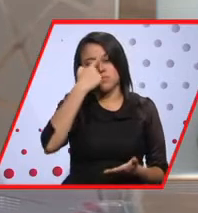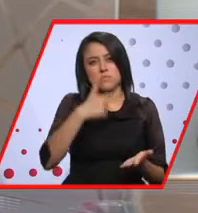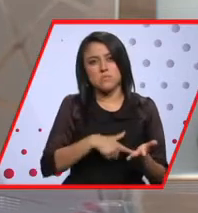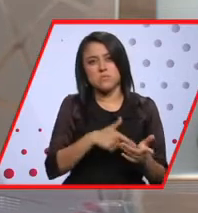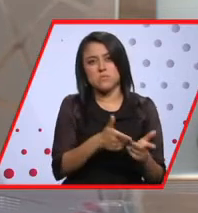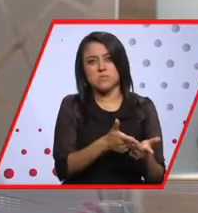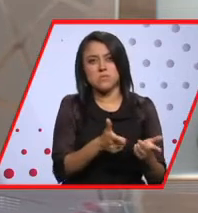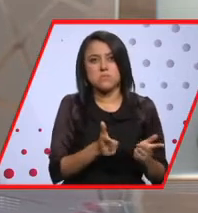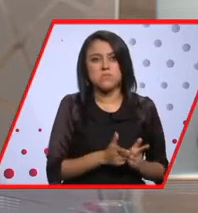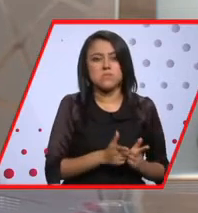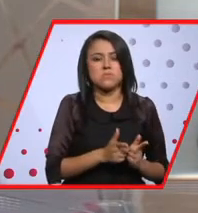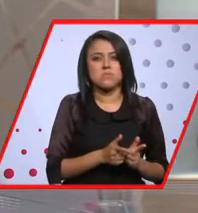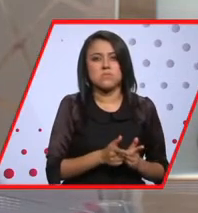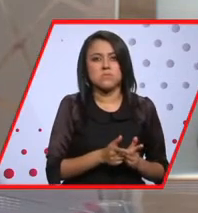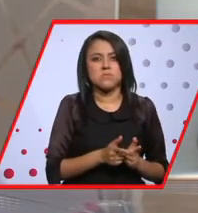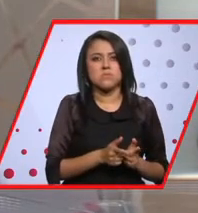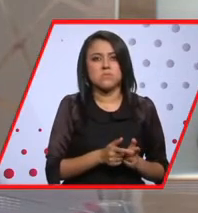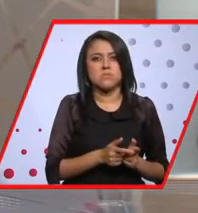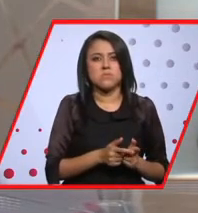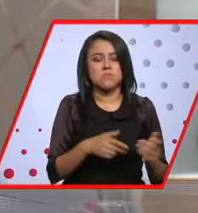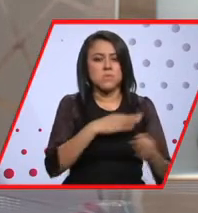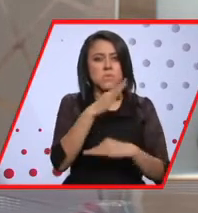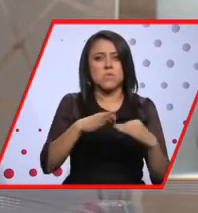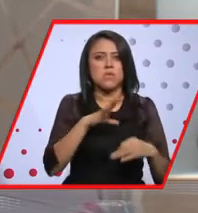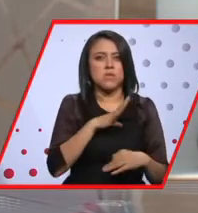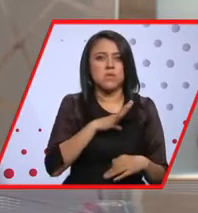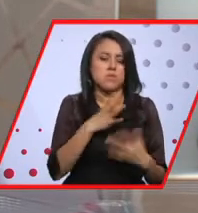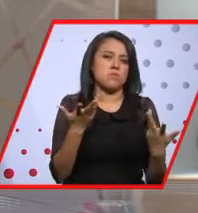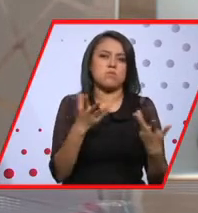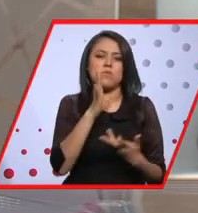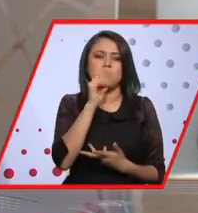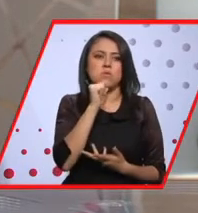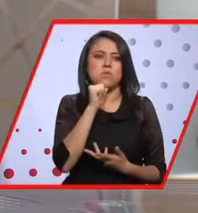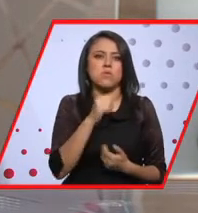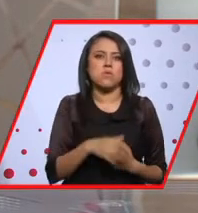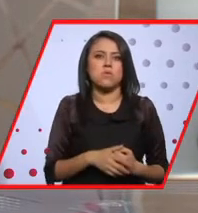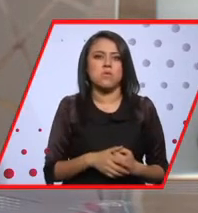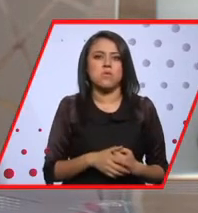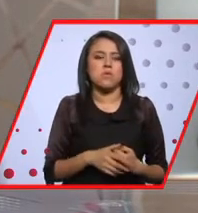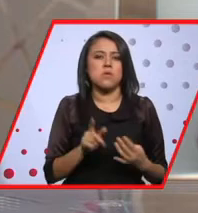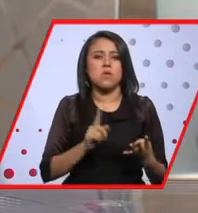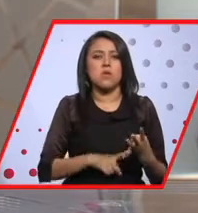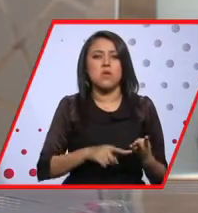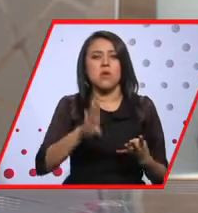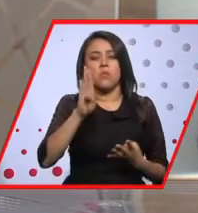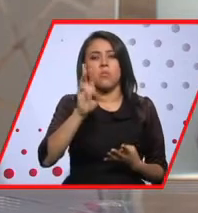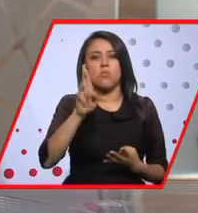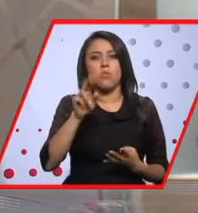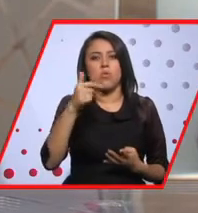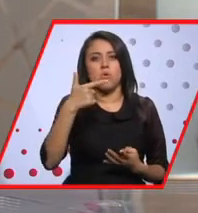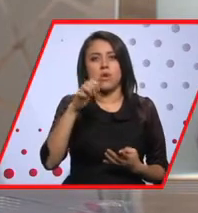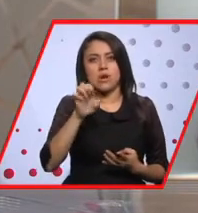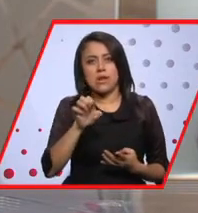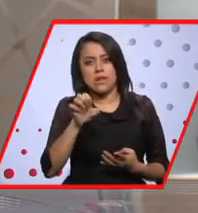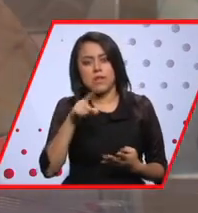de dominó, va a ser todo un torneo. ¿Quién me Borge de Quintana Roo, ya se me están juntando, Roberto Borge de